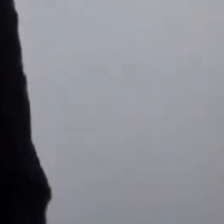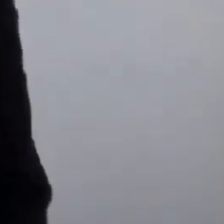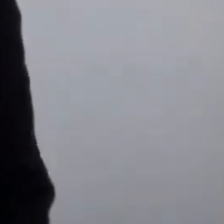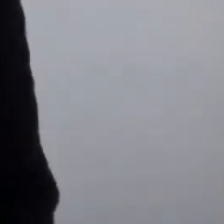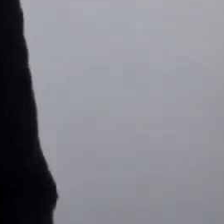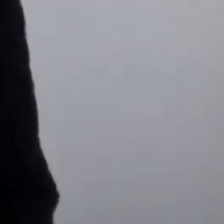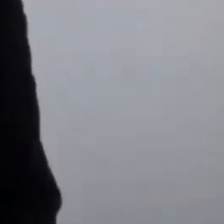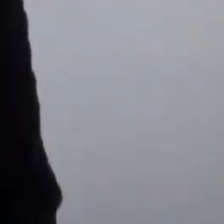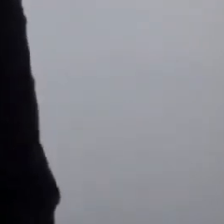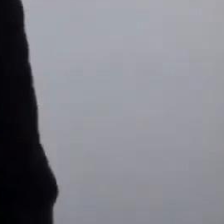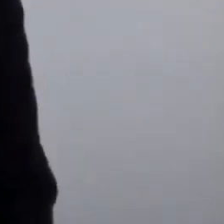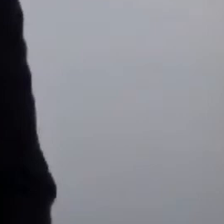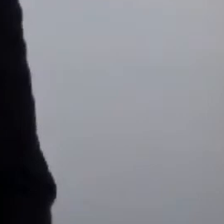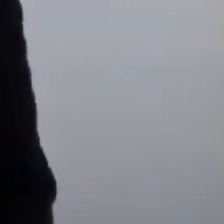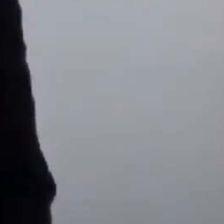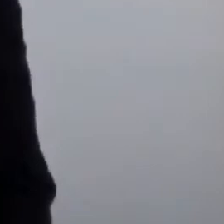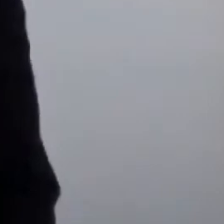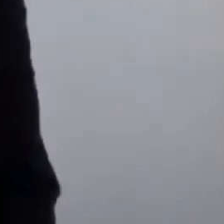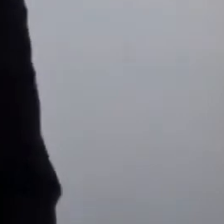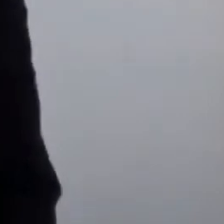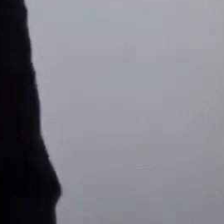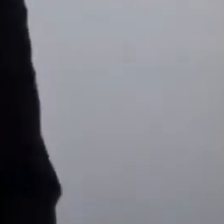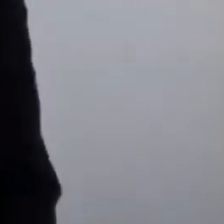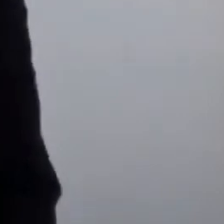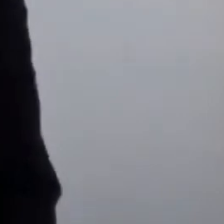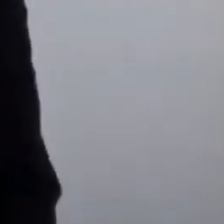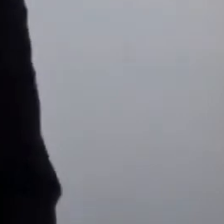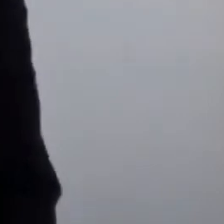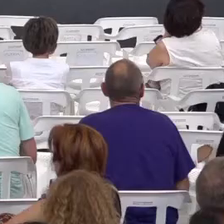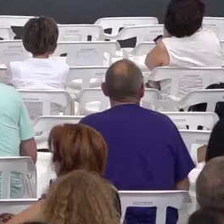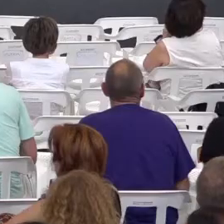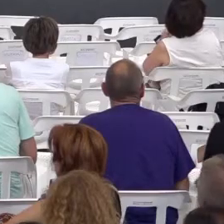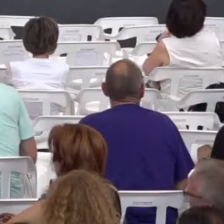entre representantes y representados.